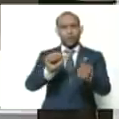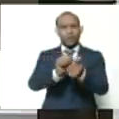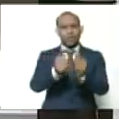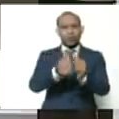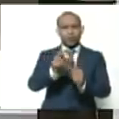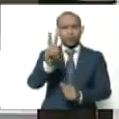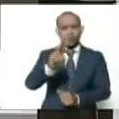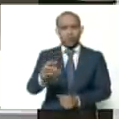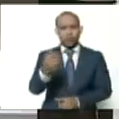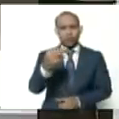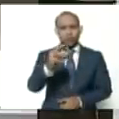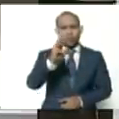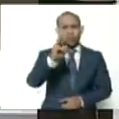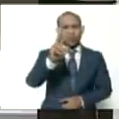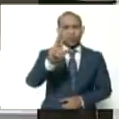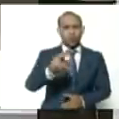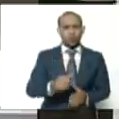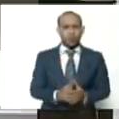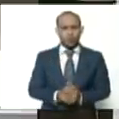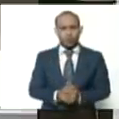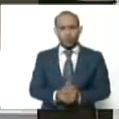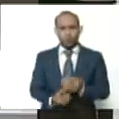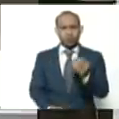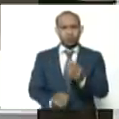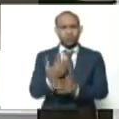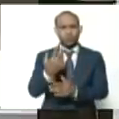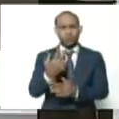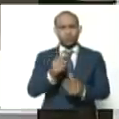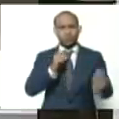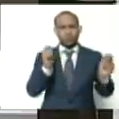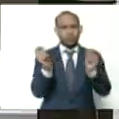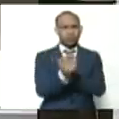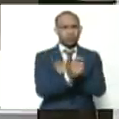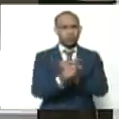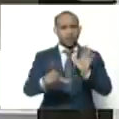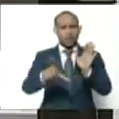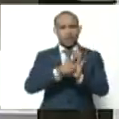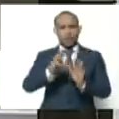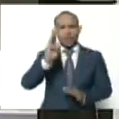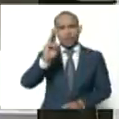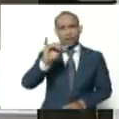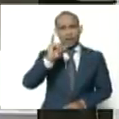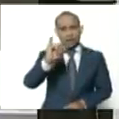Número 32, una reforma a la Ley de Ipostel,